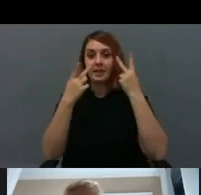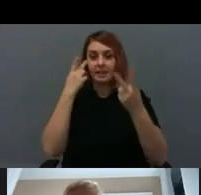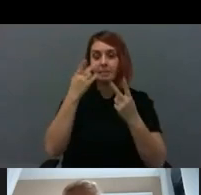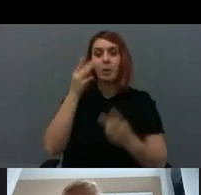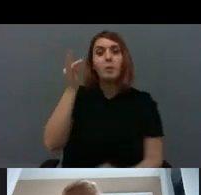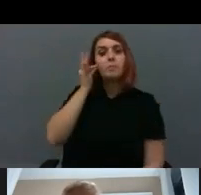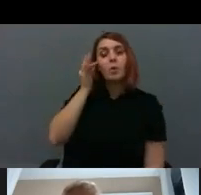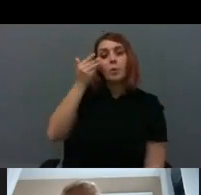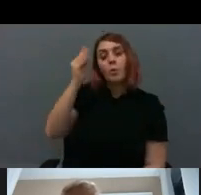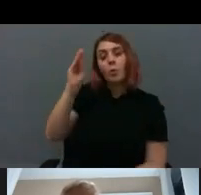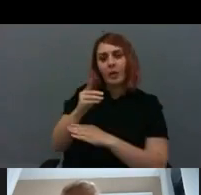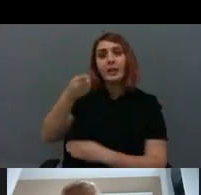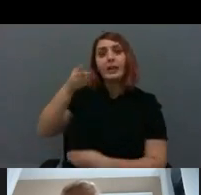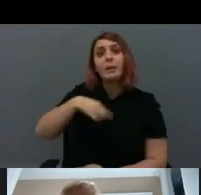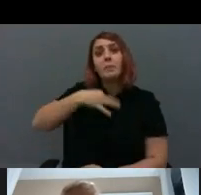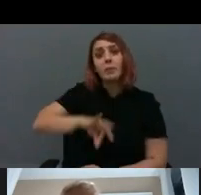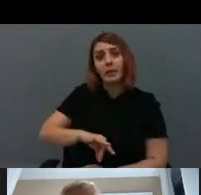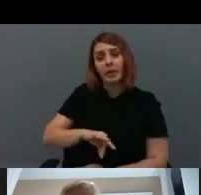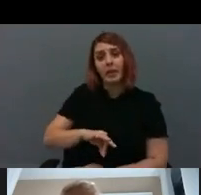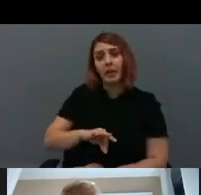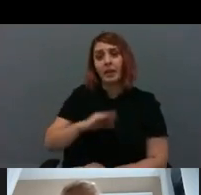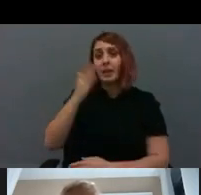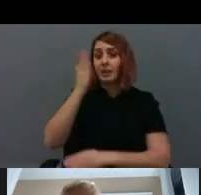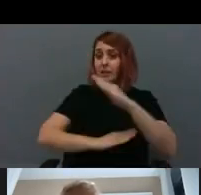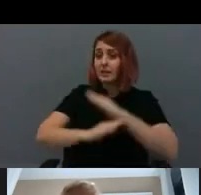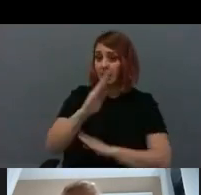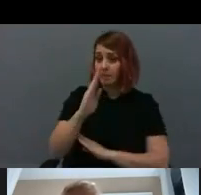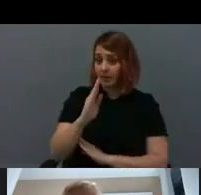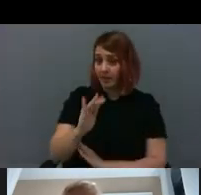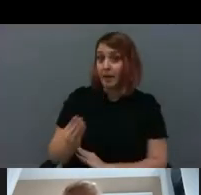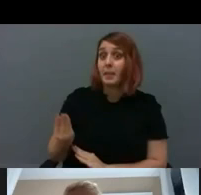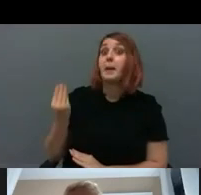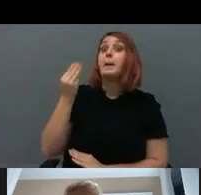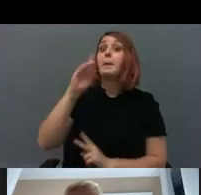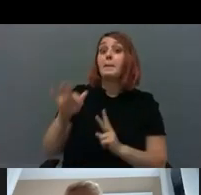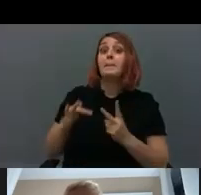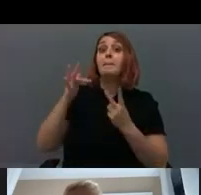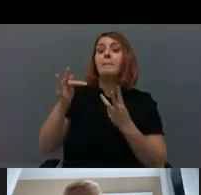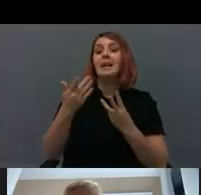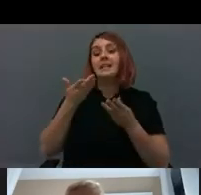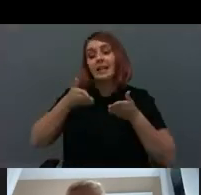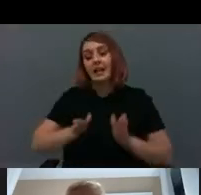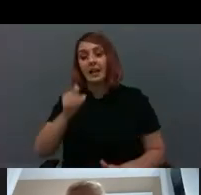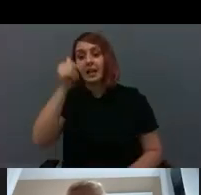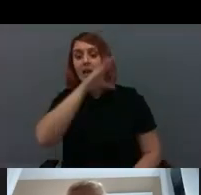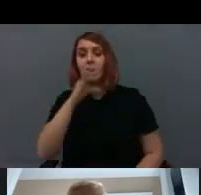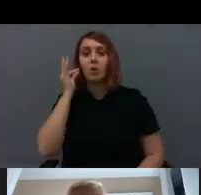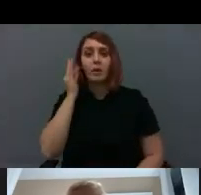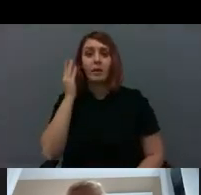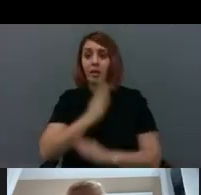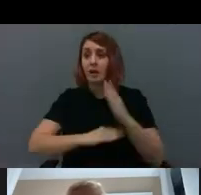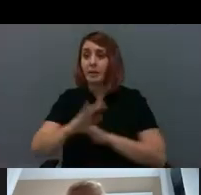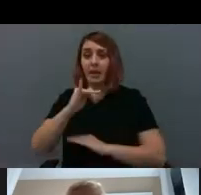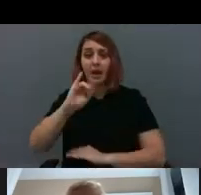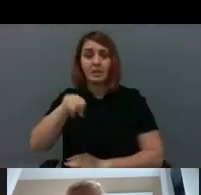mujer cuidadora también puede tener tiene una discapacidad y además también cuida a un hijo o a una hija, tenga o no discapacidad,